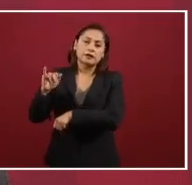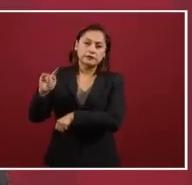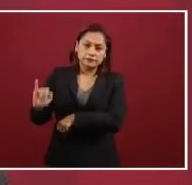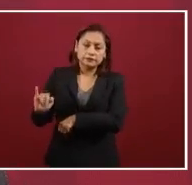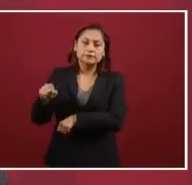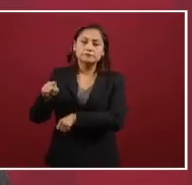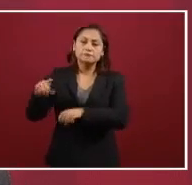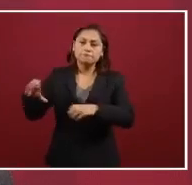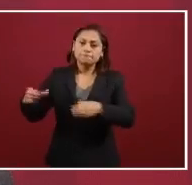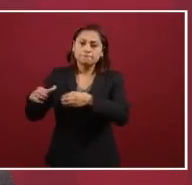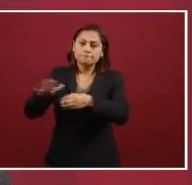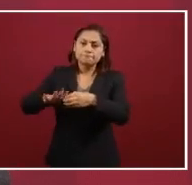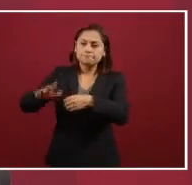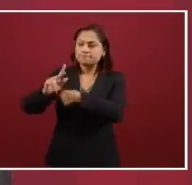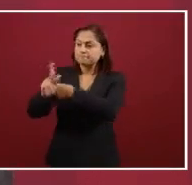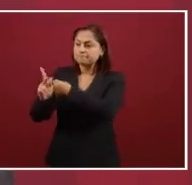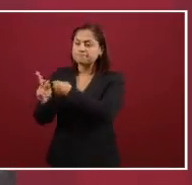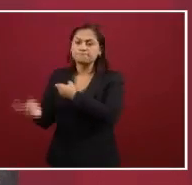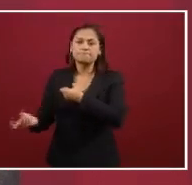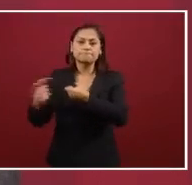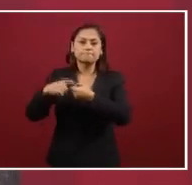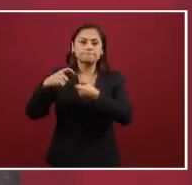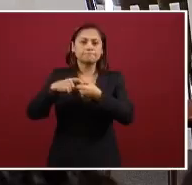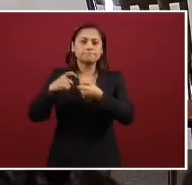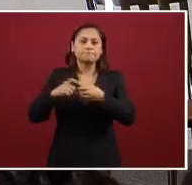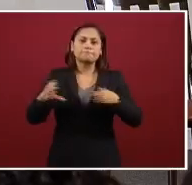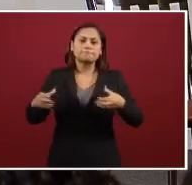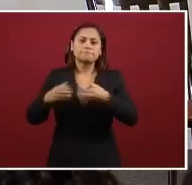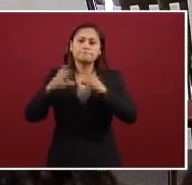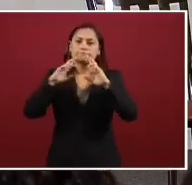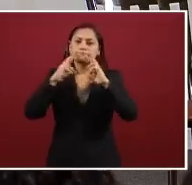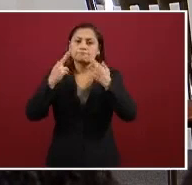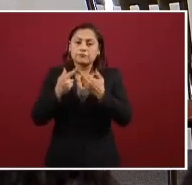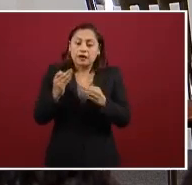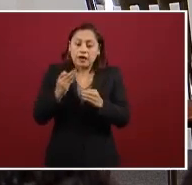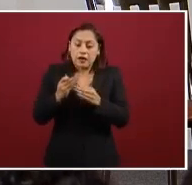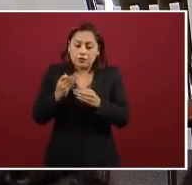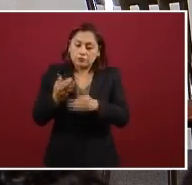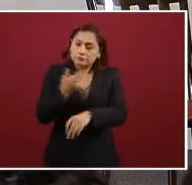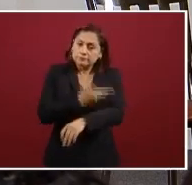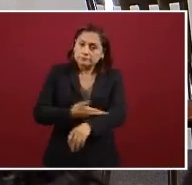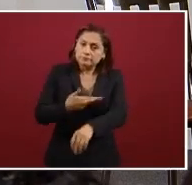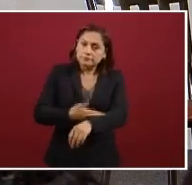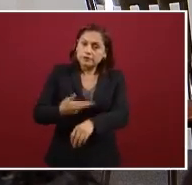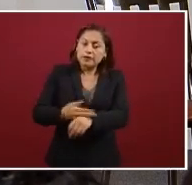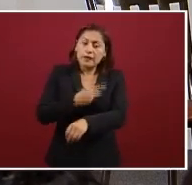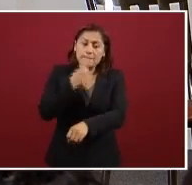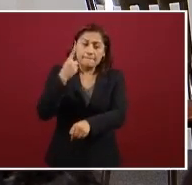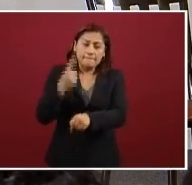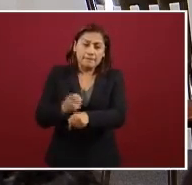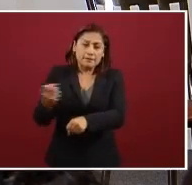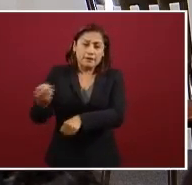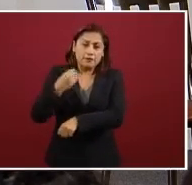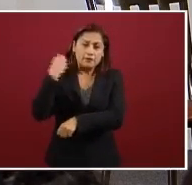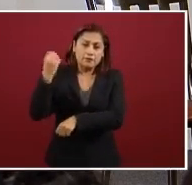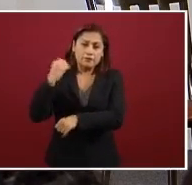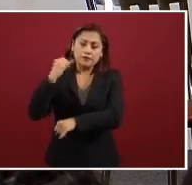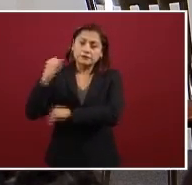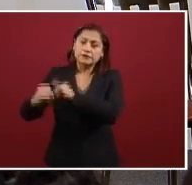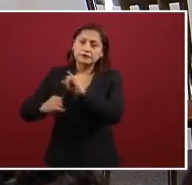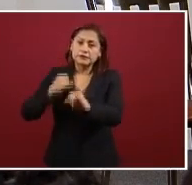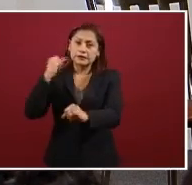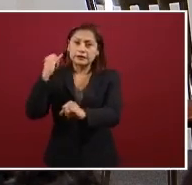Y estamos ya preparando la primera conferencia internacional de países donantes o que serán